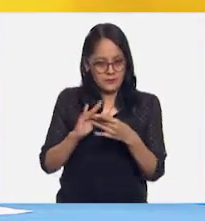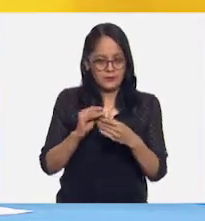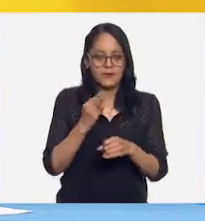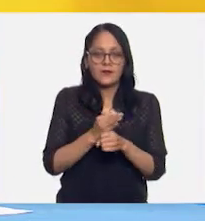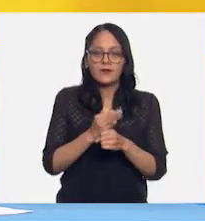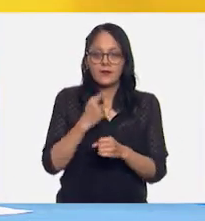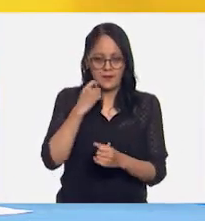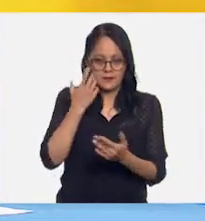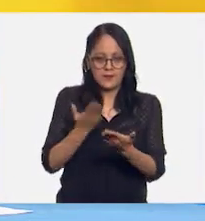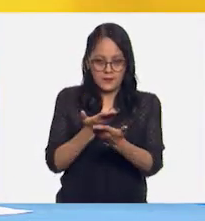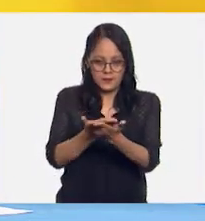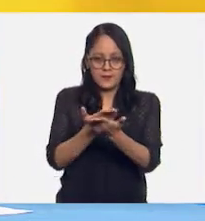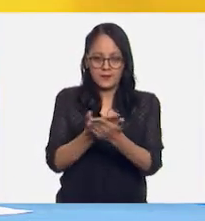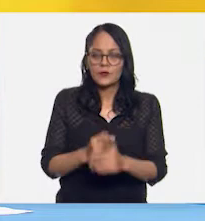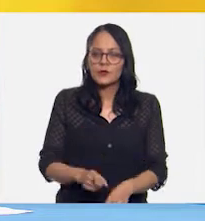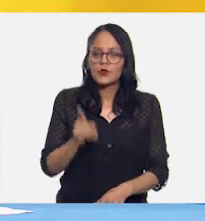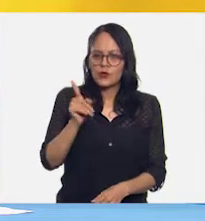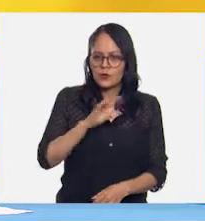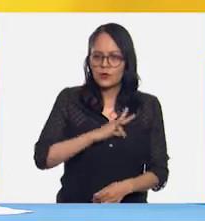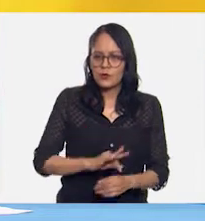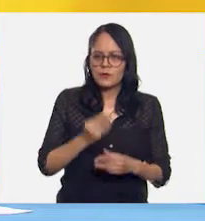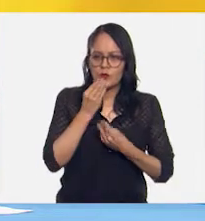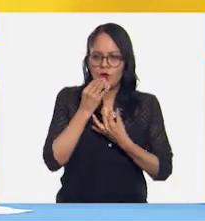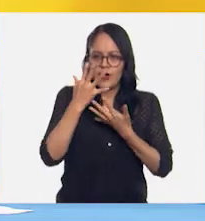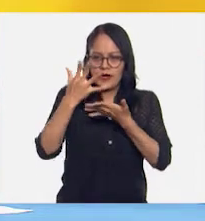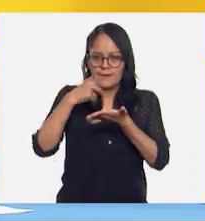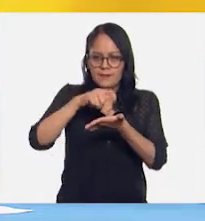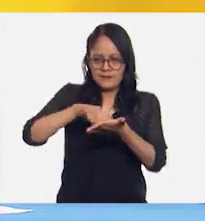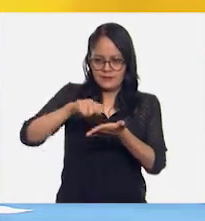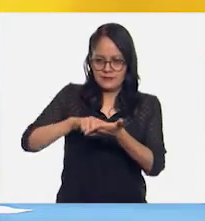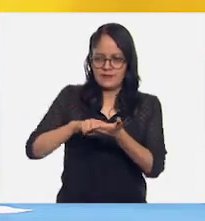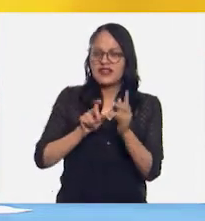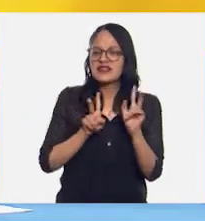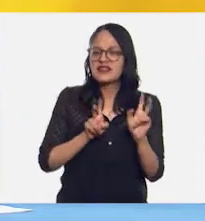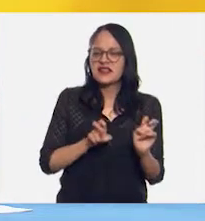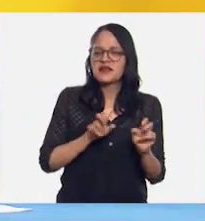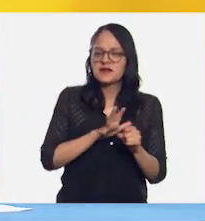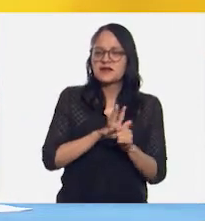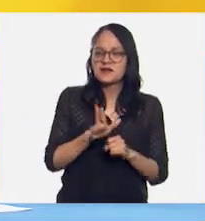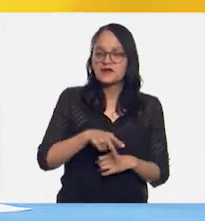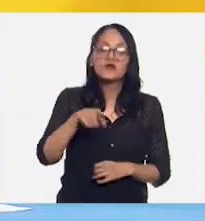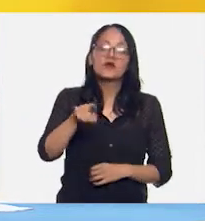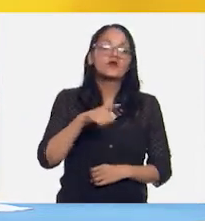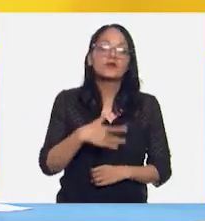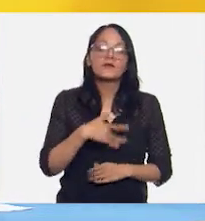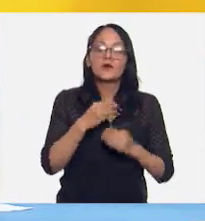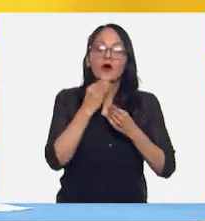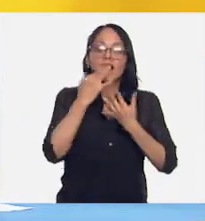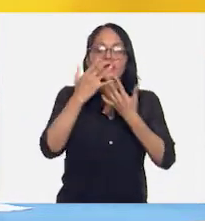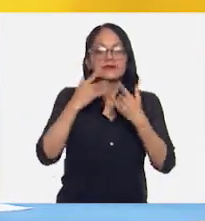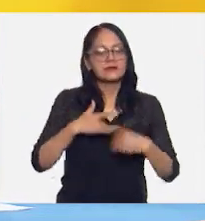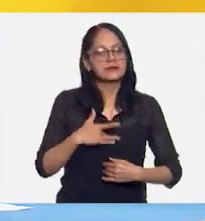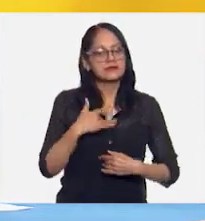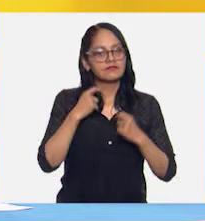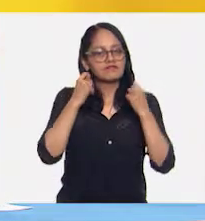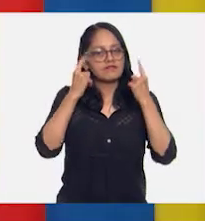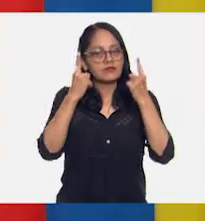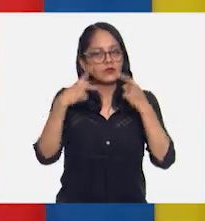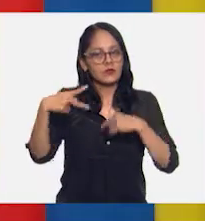te propongo que escribas tu poema sobre este tema, es decir, sobre tu despertar hacia la poesía de